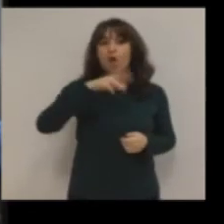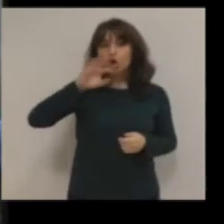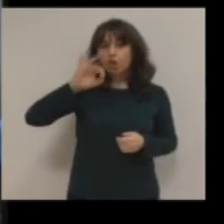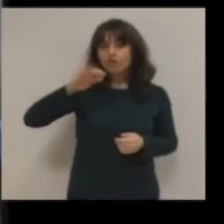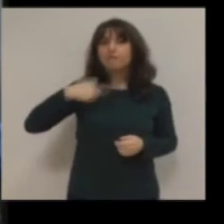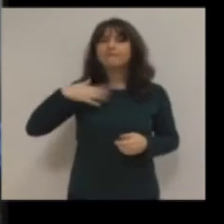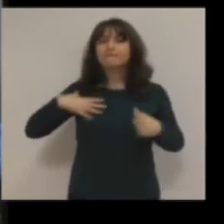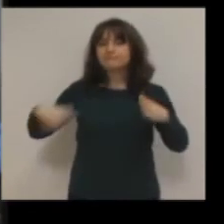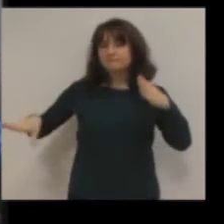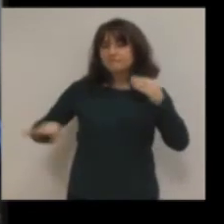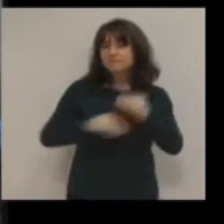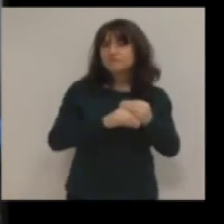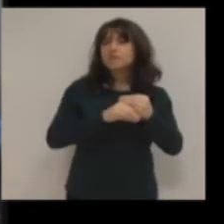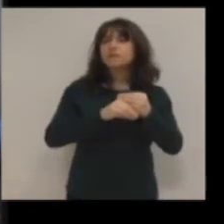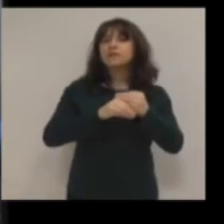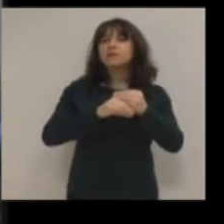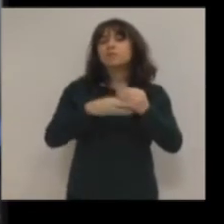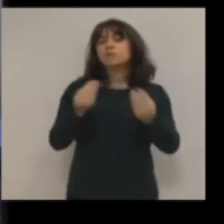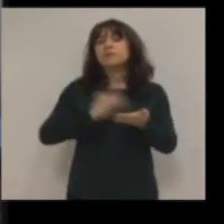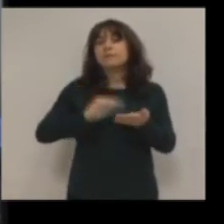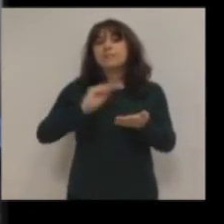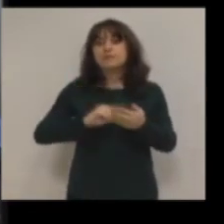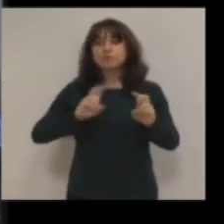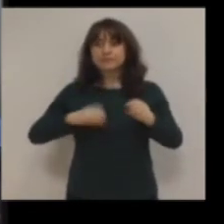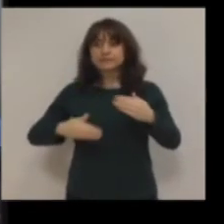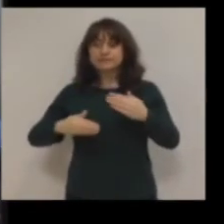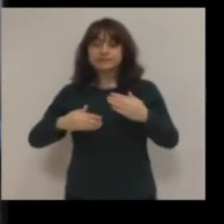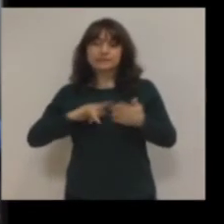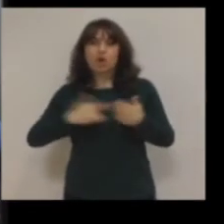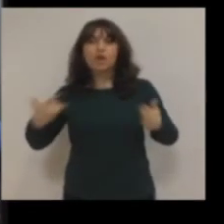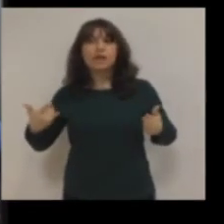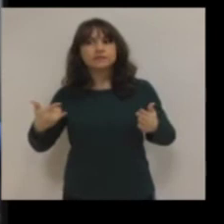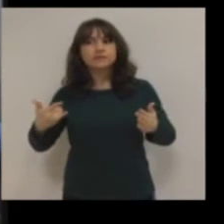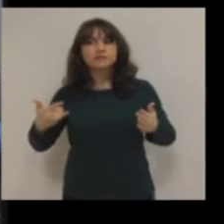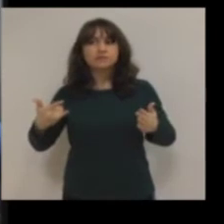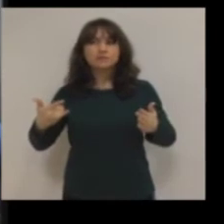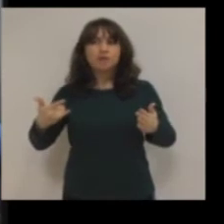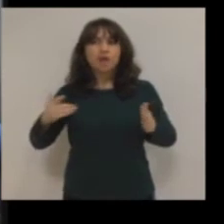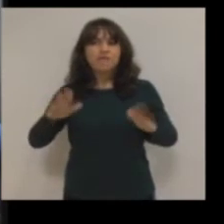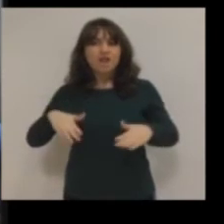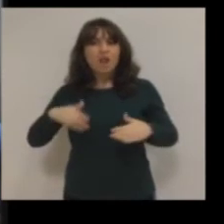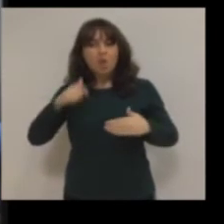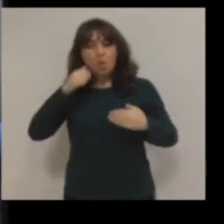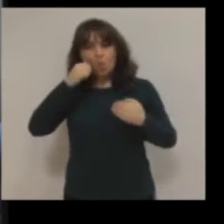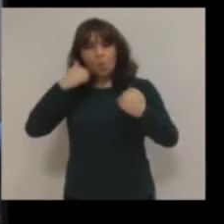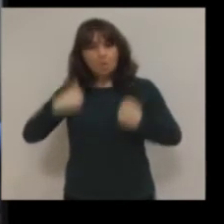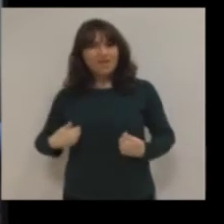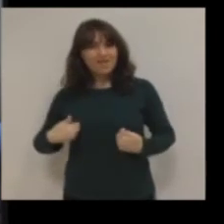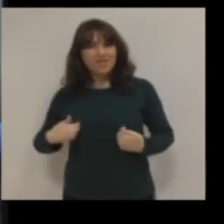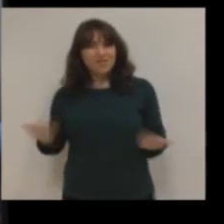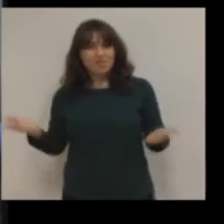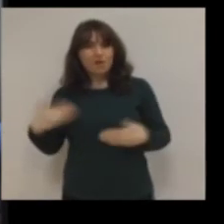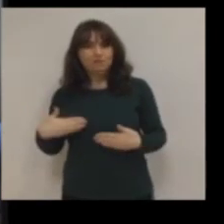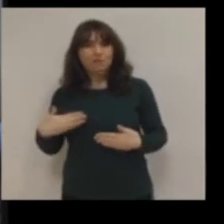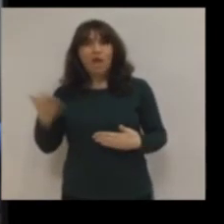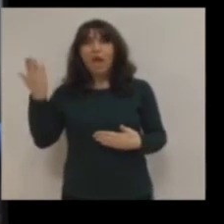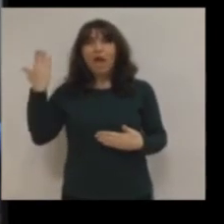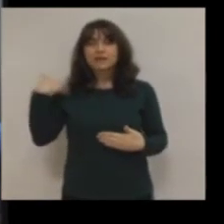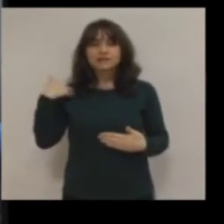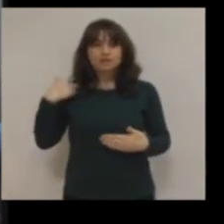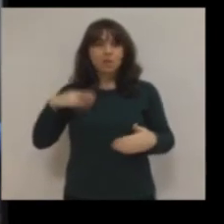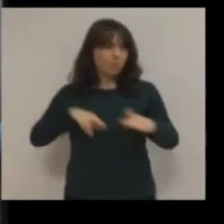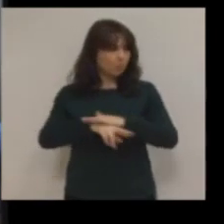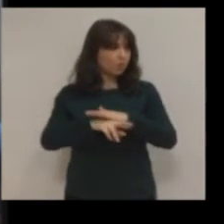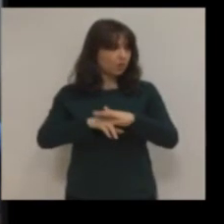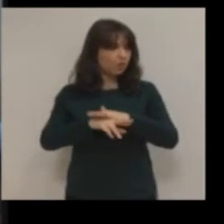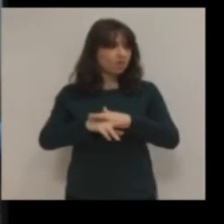Javier, porque a veces pasa que las nuevas tecnologías también deshumanizan un poco a la Administración de Justicia. Antes venía el procurador y te